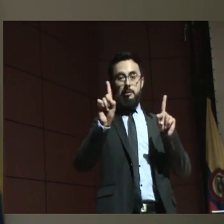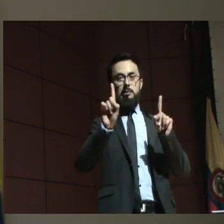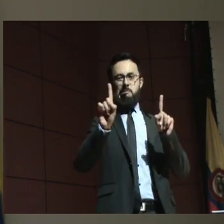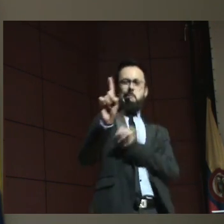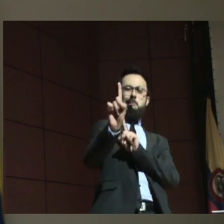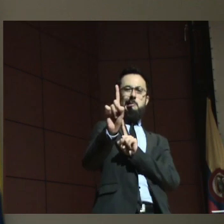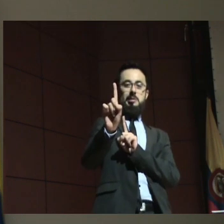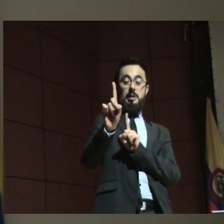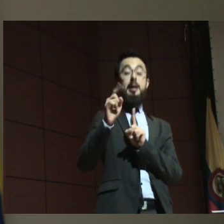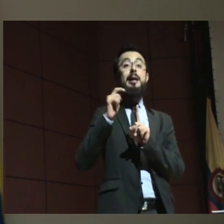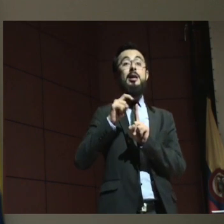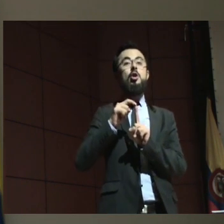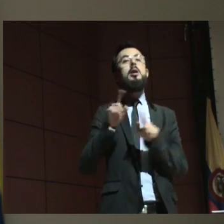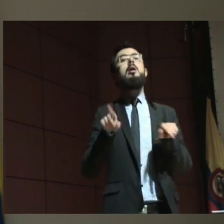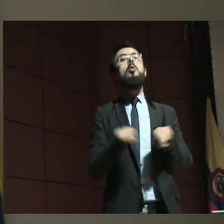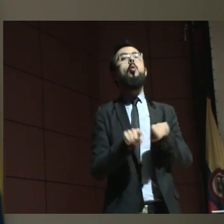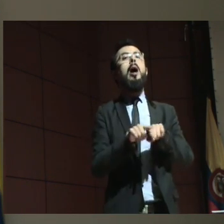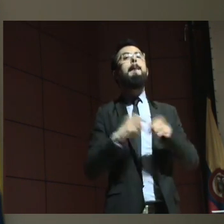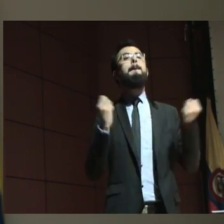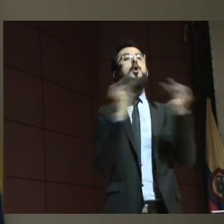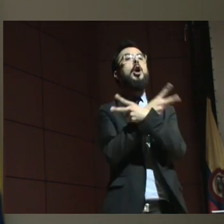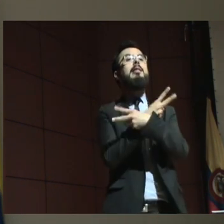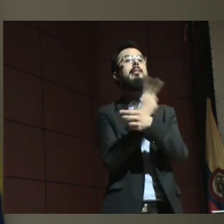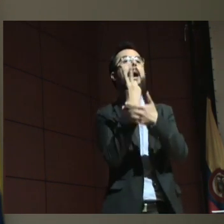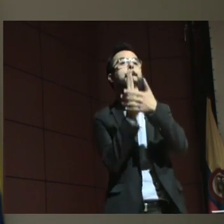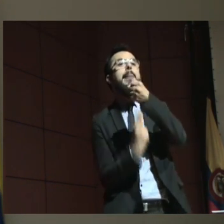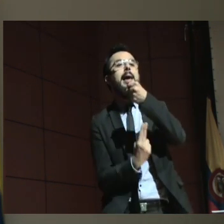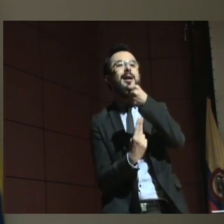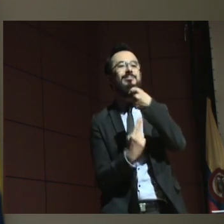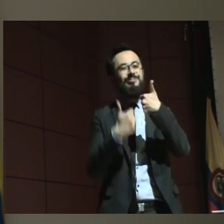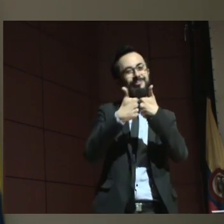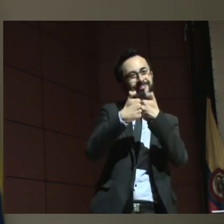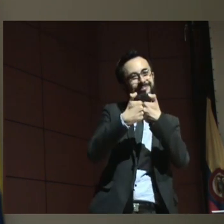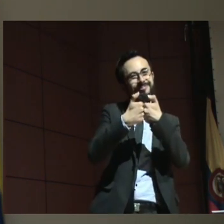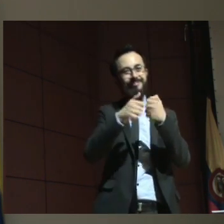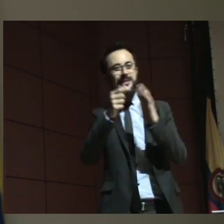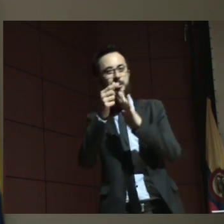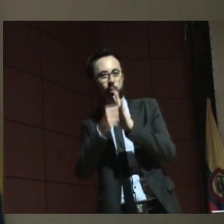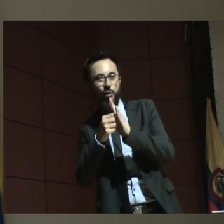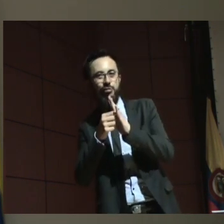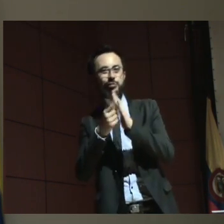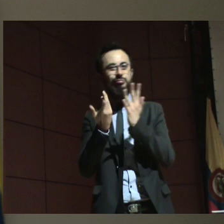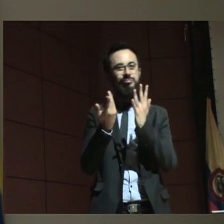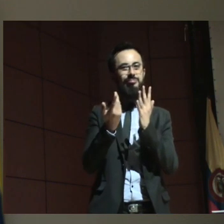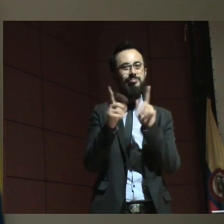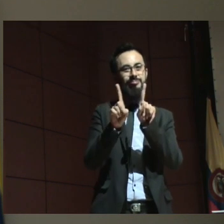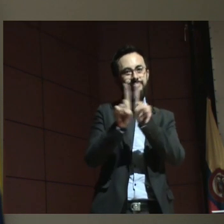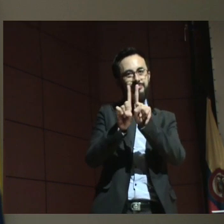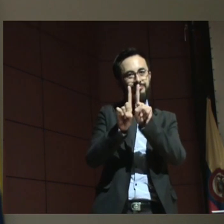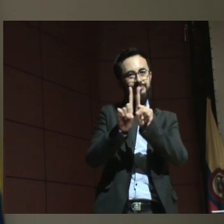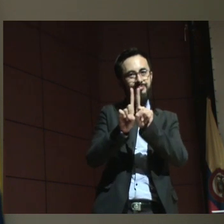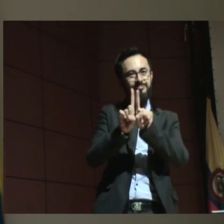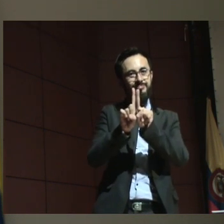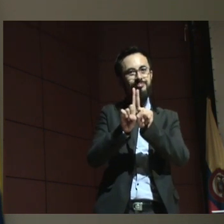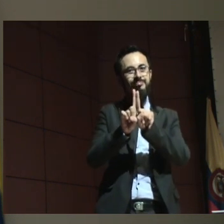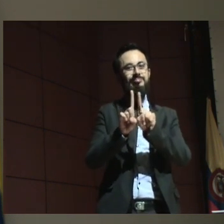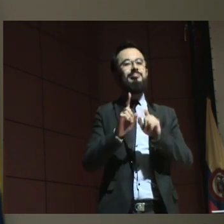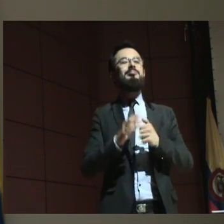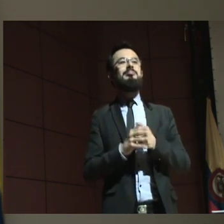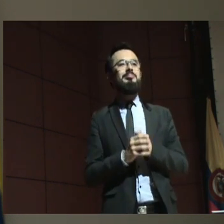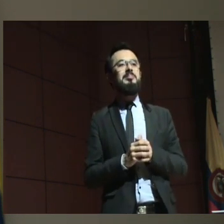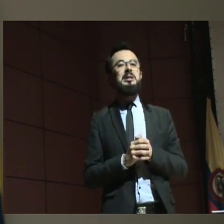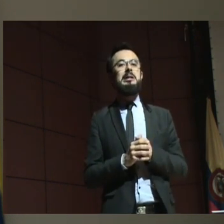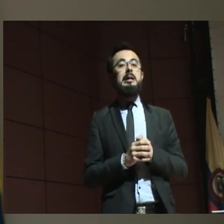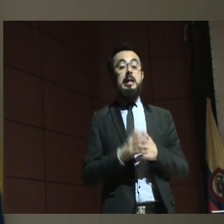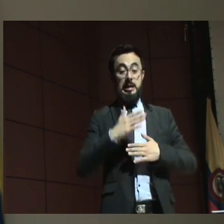pareja. Y esto es algo que lastimosamente hemos visto crecer, desde un fenómeno que hemos visto crecer desde país